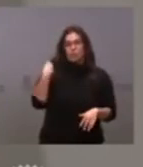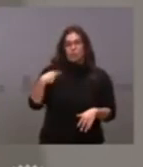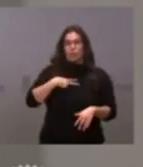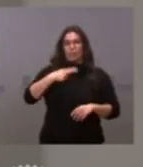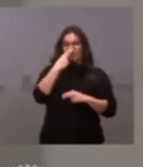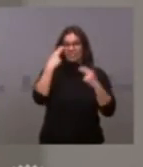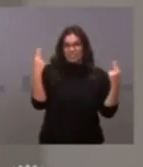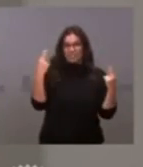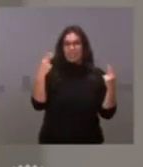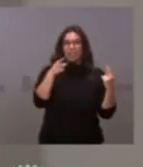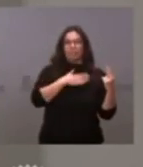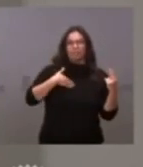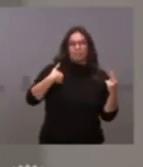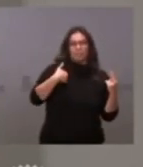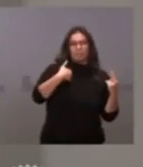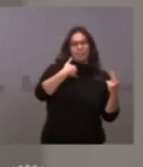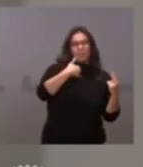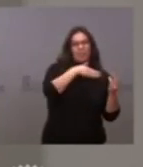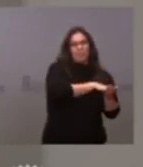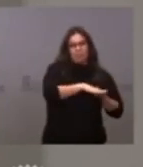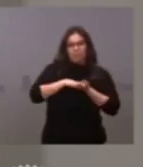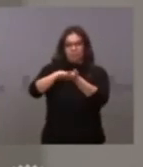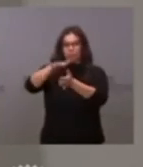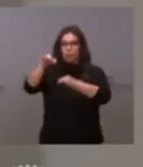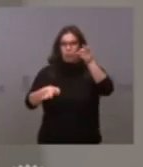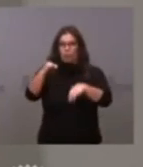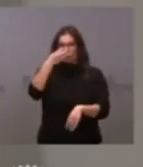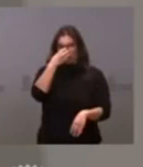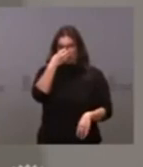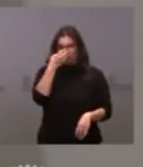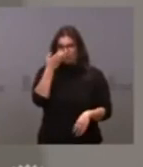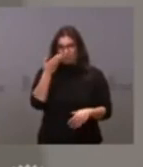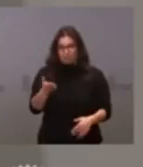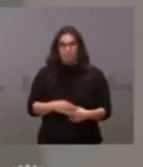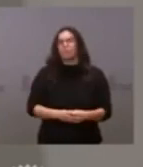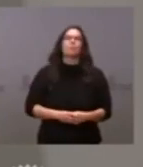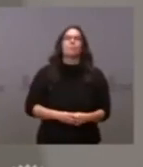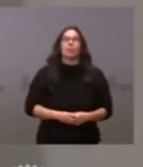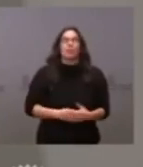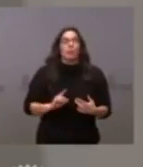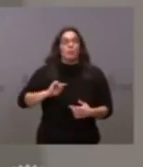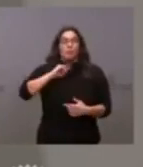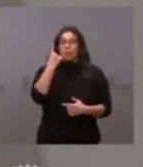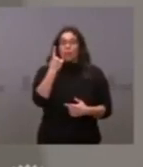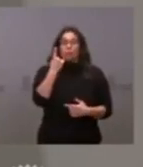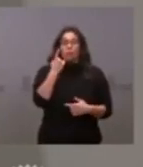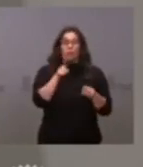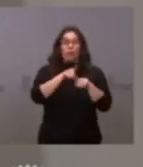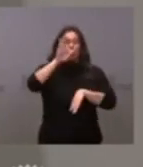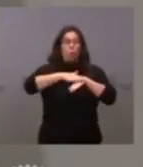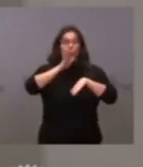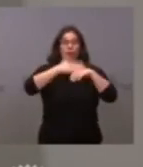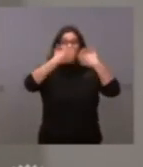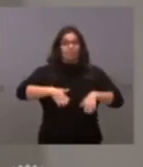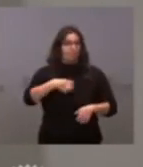Fiscalía de remitir el asunto al juzgado de Medina del Campo. Partiendo de la presunción de inocencia de